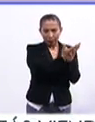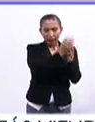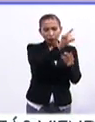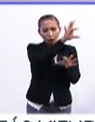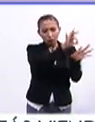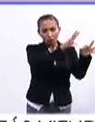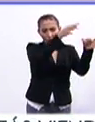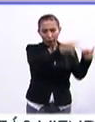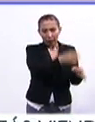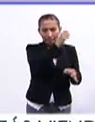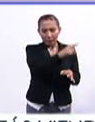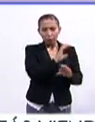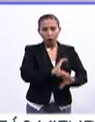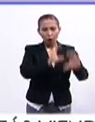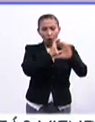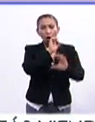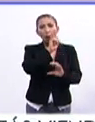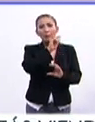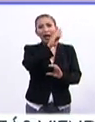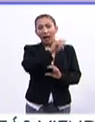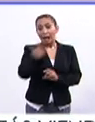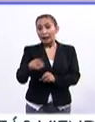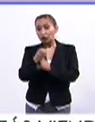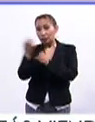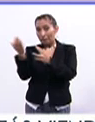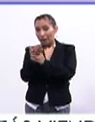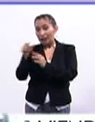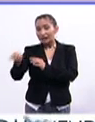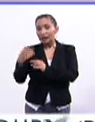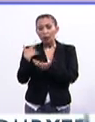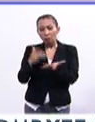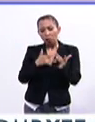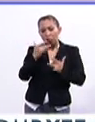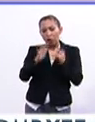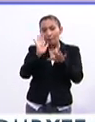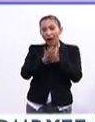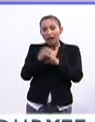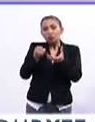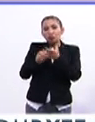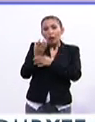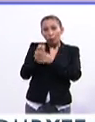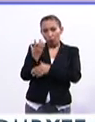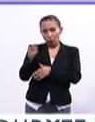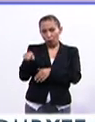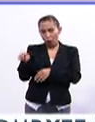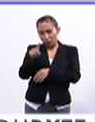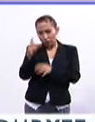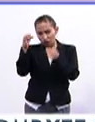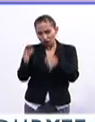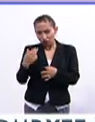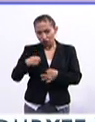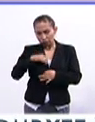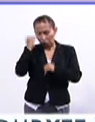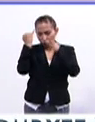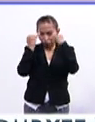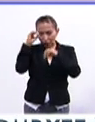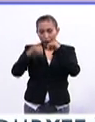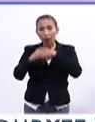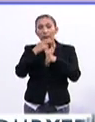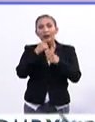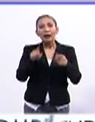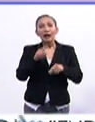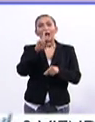fragmentos originales de esa ópera y la segunda parte es una interpretación más contemporánea y original del